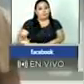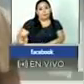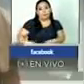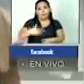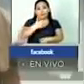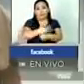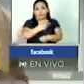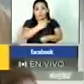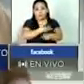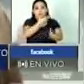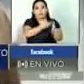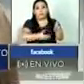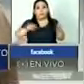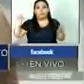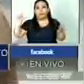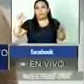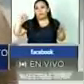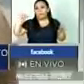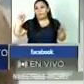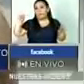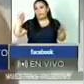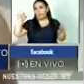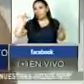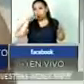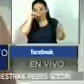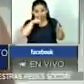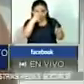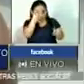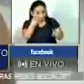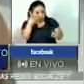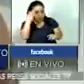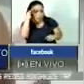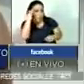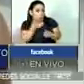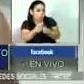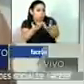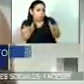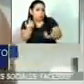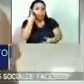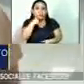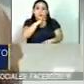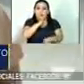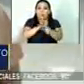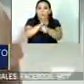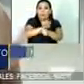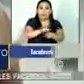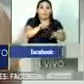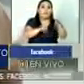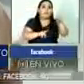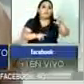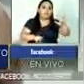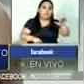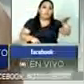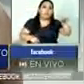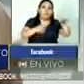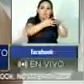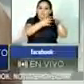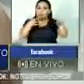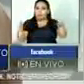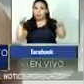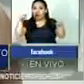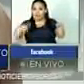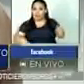República Alejandro Giammattei durante estas fechas esperaba un repunte de casos. Desde el 13 de marzo hasta la fecha se han registrado 500